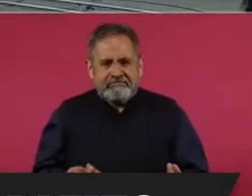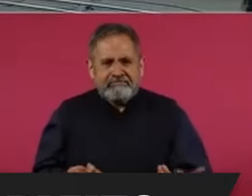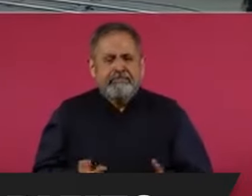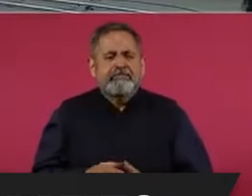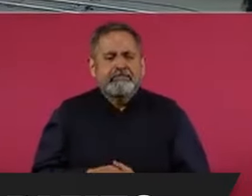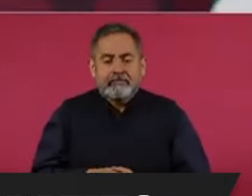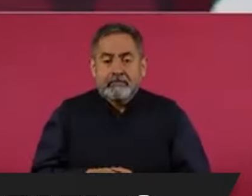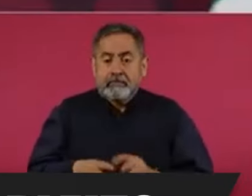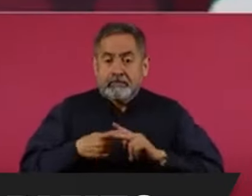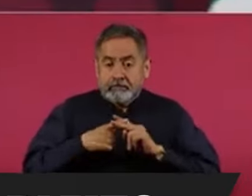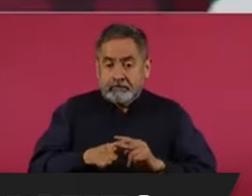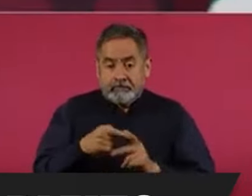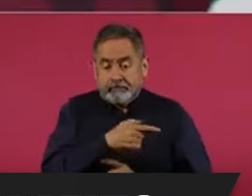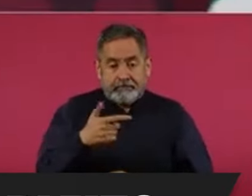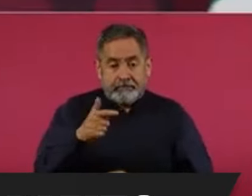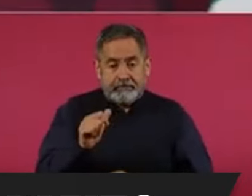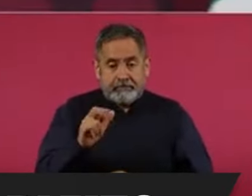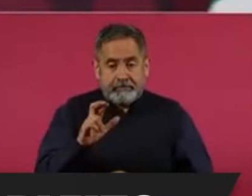Cuando empieza lo de García Luna,